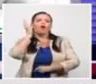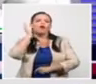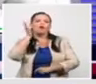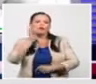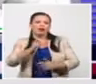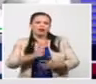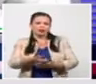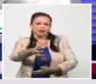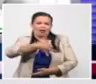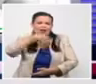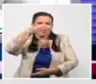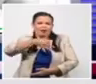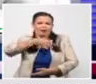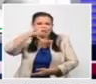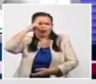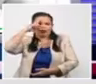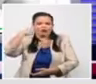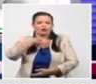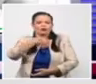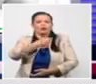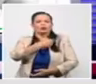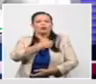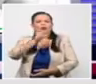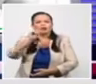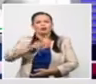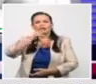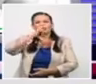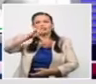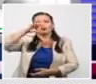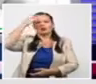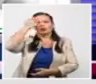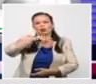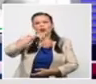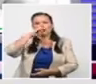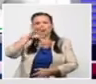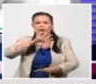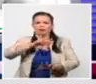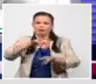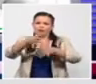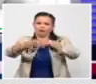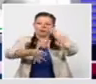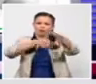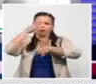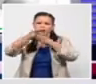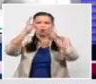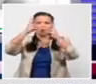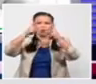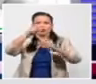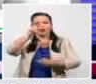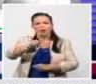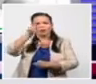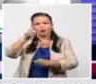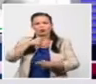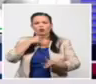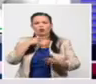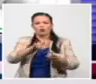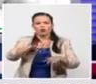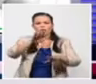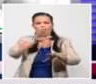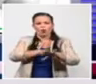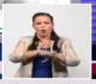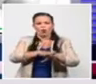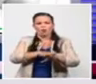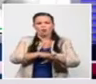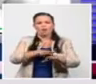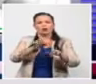experto. Bueno, el total de pacientes ya fallecidos a consecuencia de la enfermedad, 225.